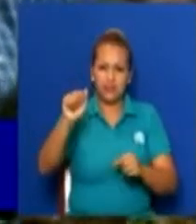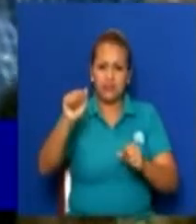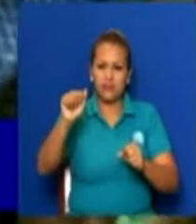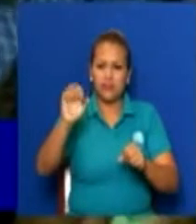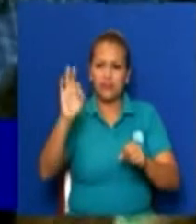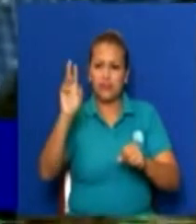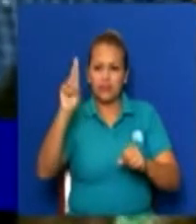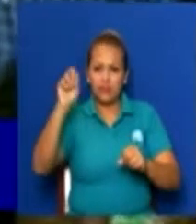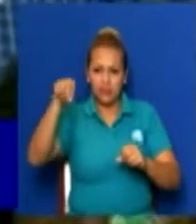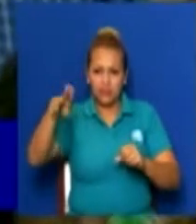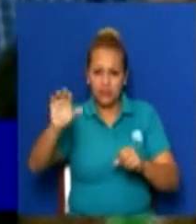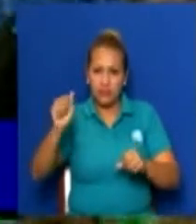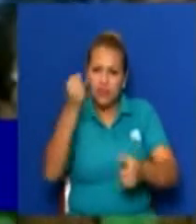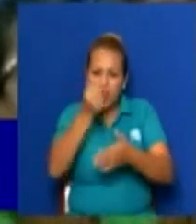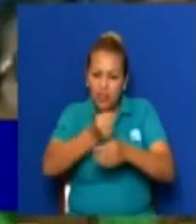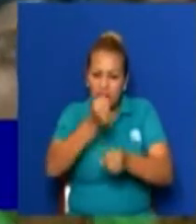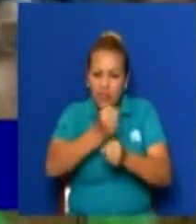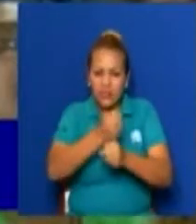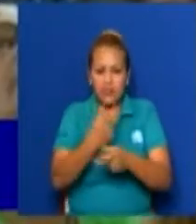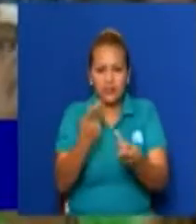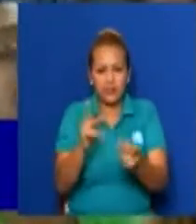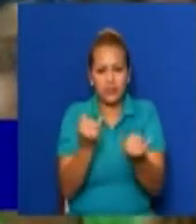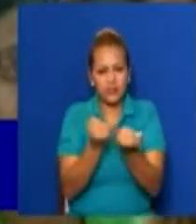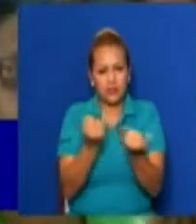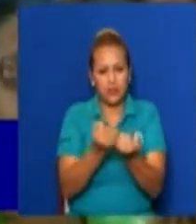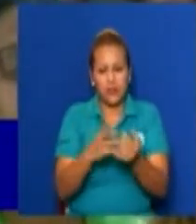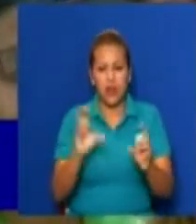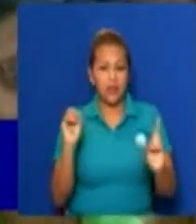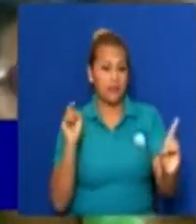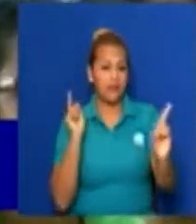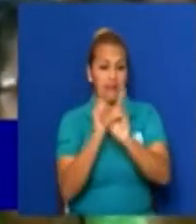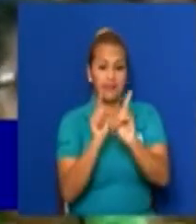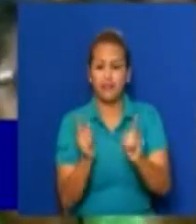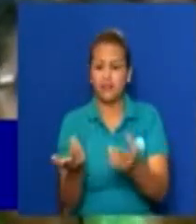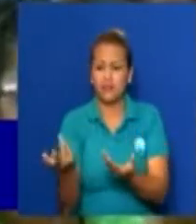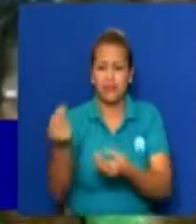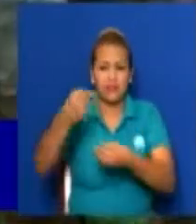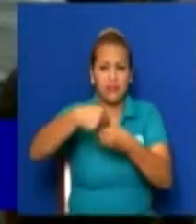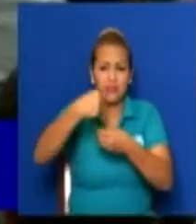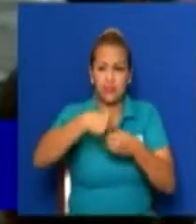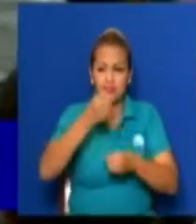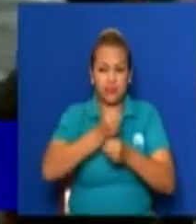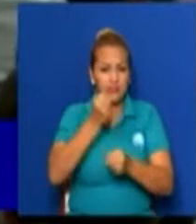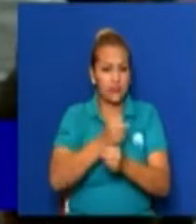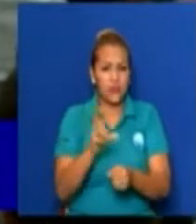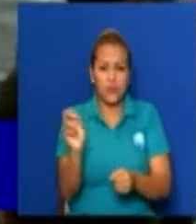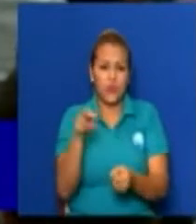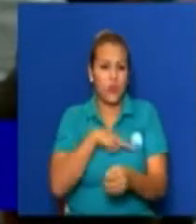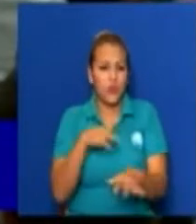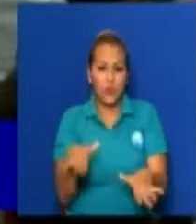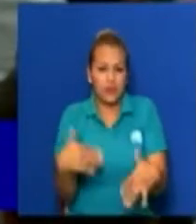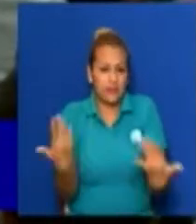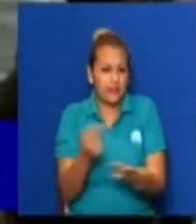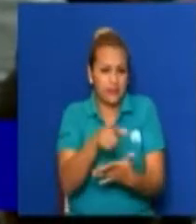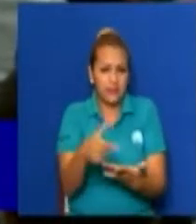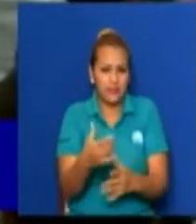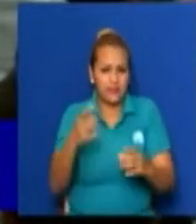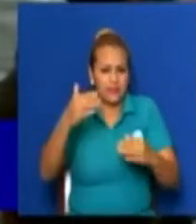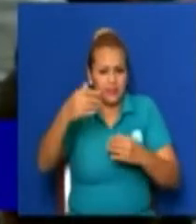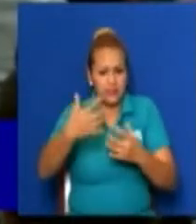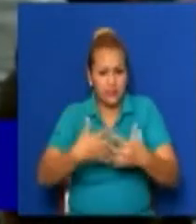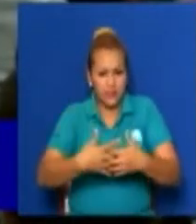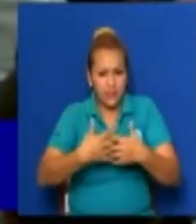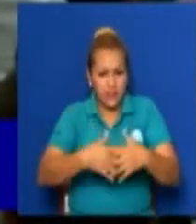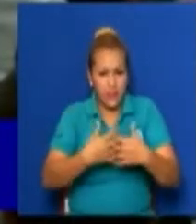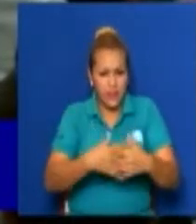donde al final estos trabajadores no encuentran trabajo. Es lamentable ver que las empresas